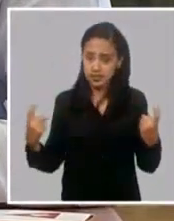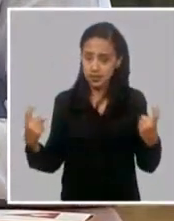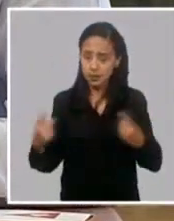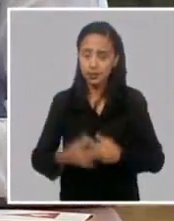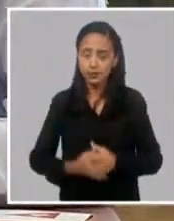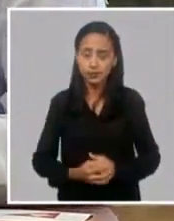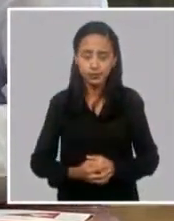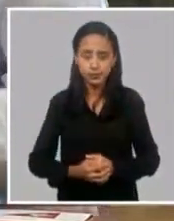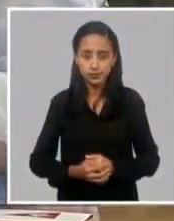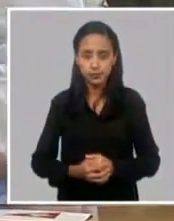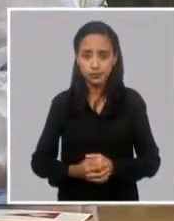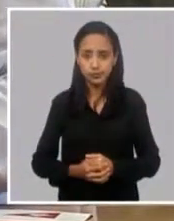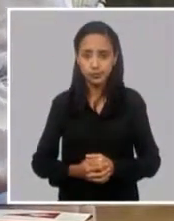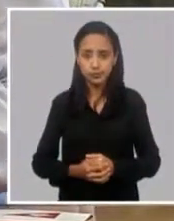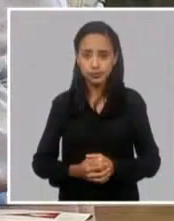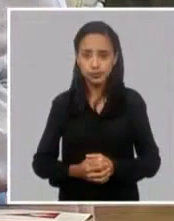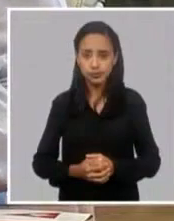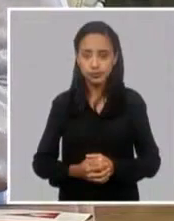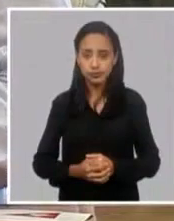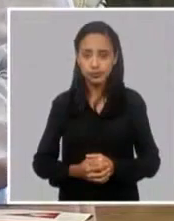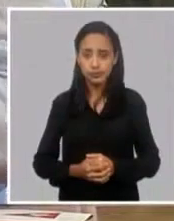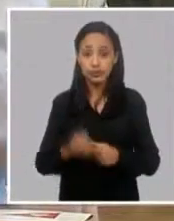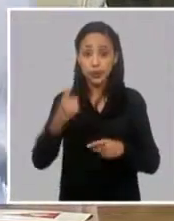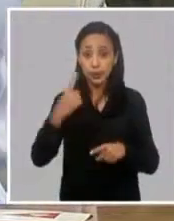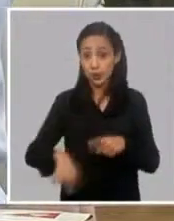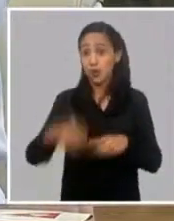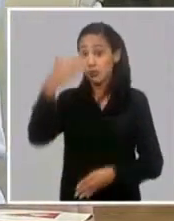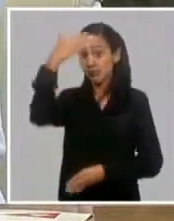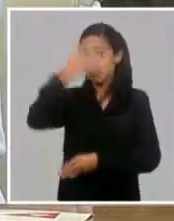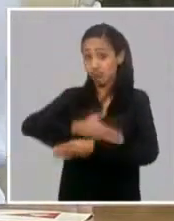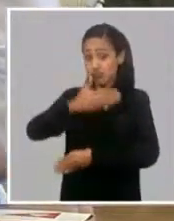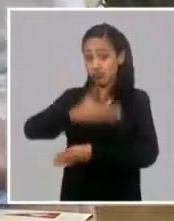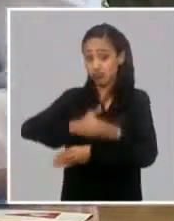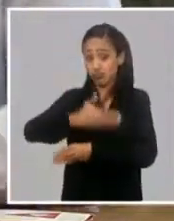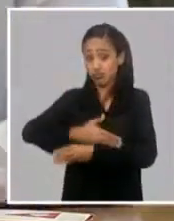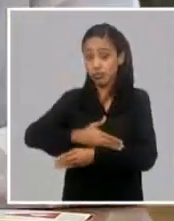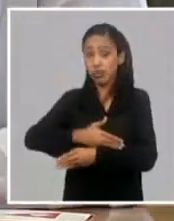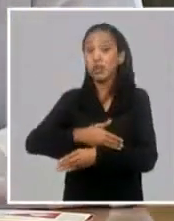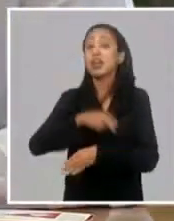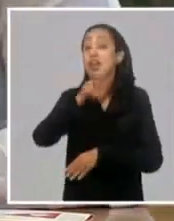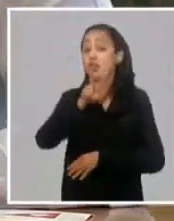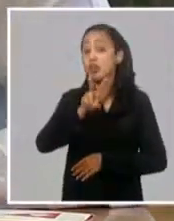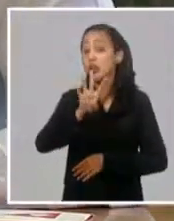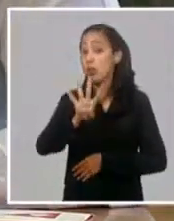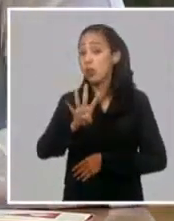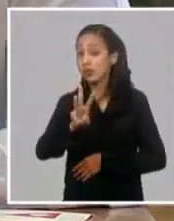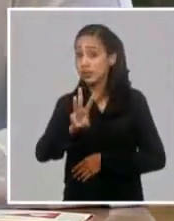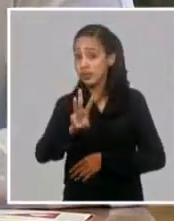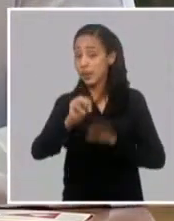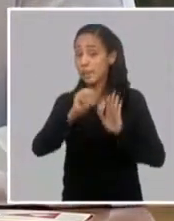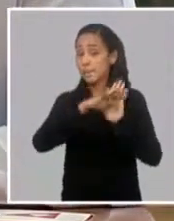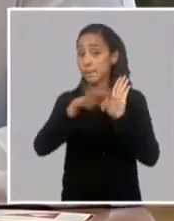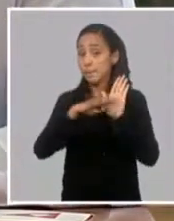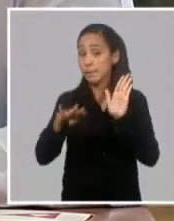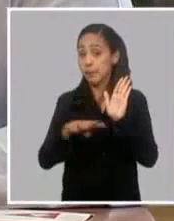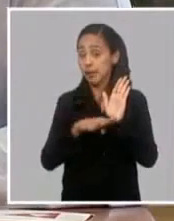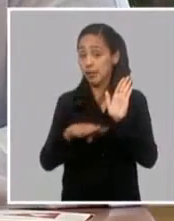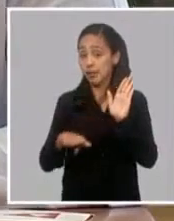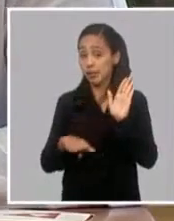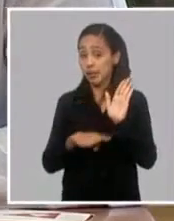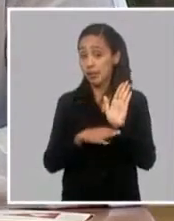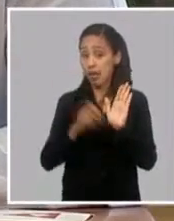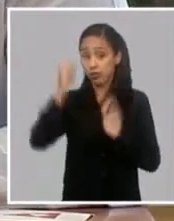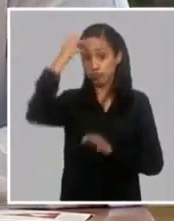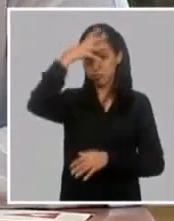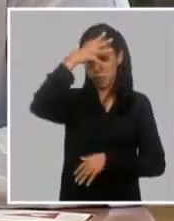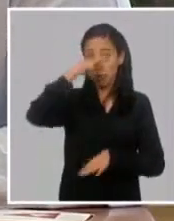contingencias. Y con el recrudecimiento del bloqueo en estos momentos y con las famosas 243 medidas de la administración Trump, se